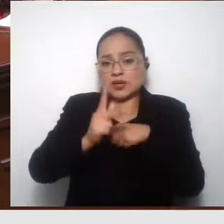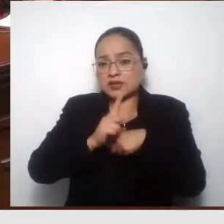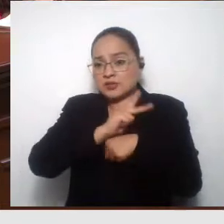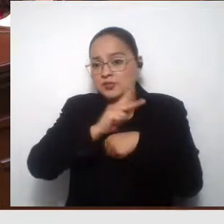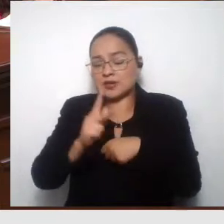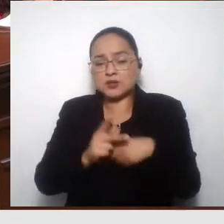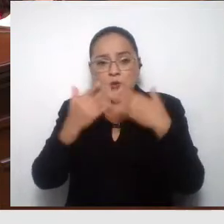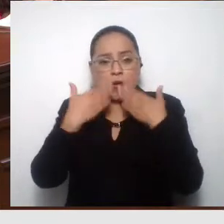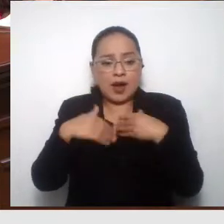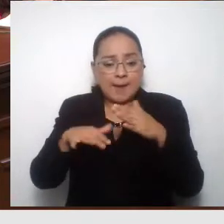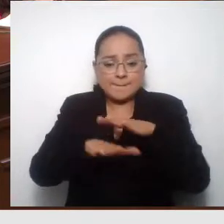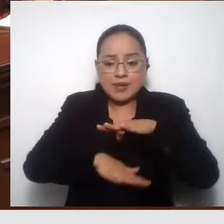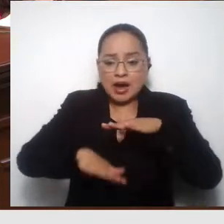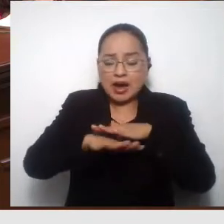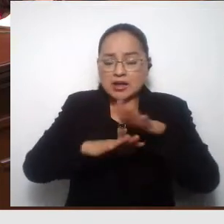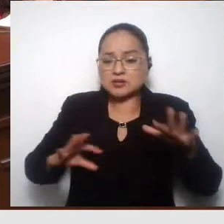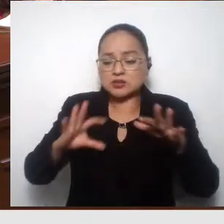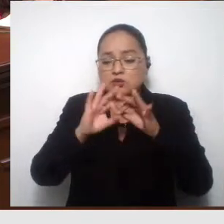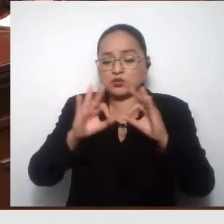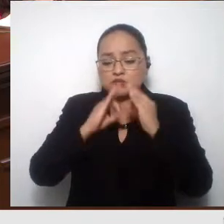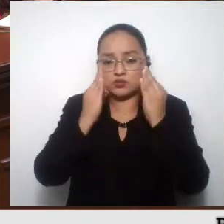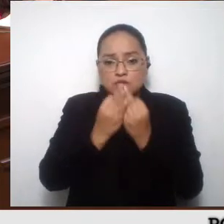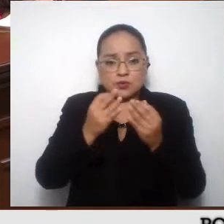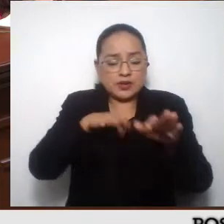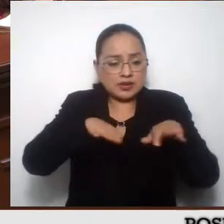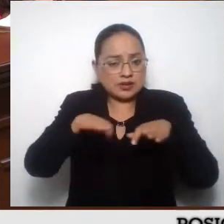mínimo de condiciones ni de salario.